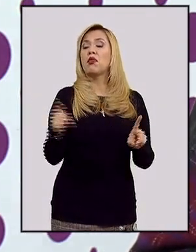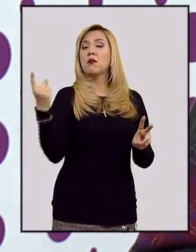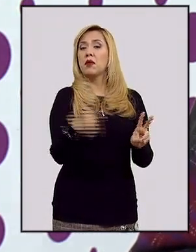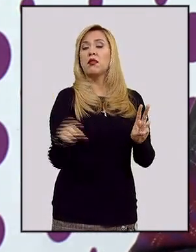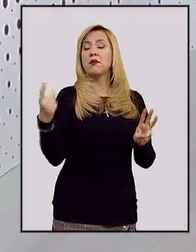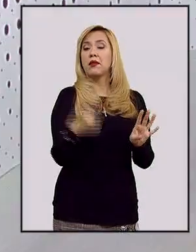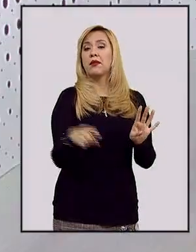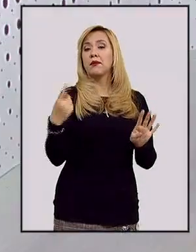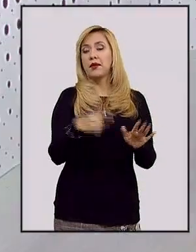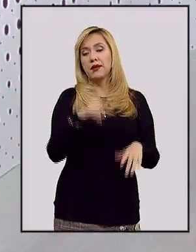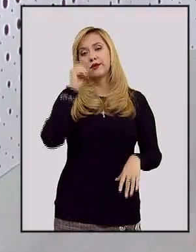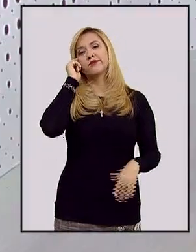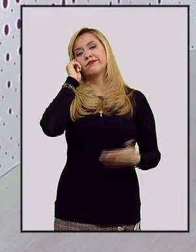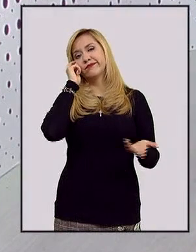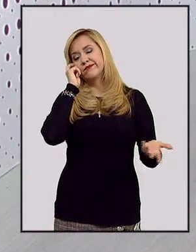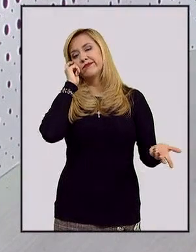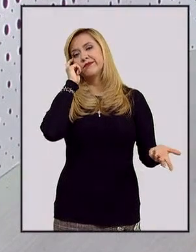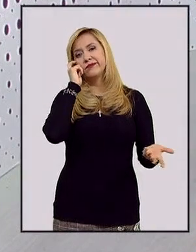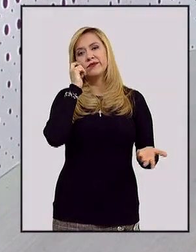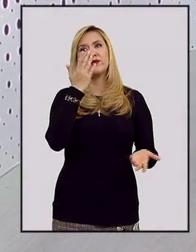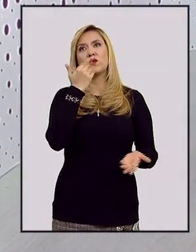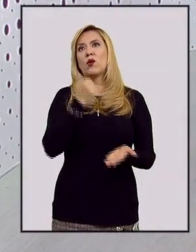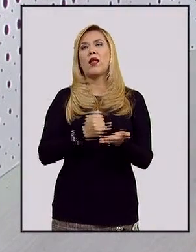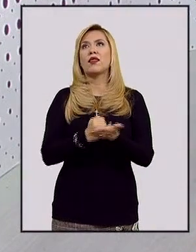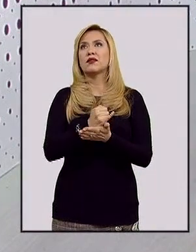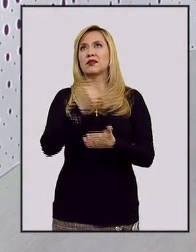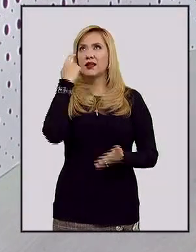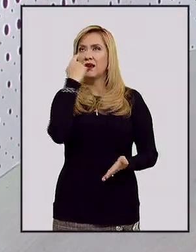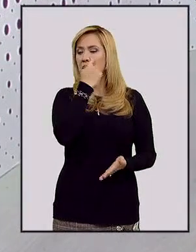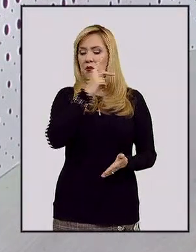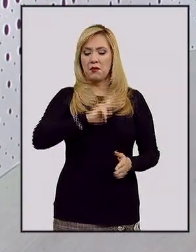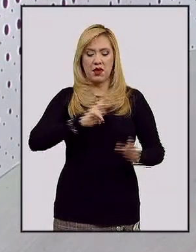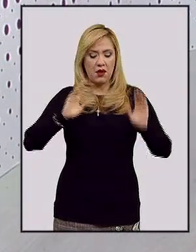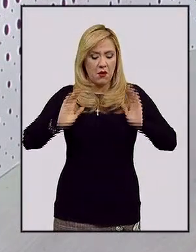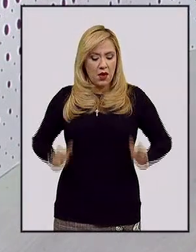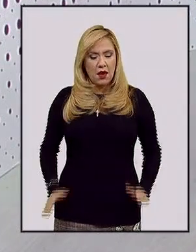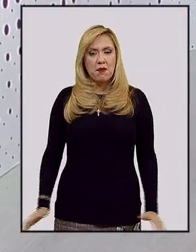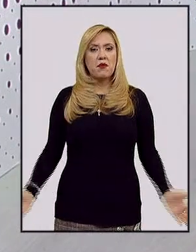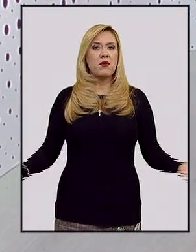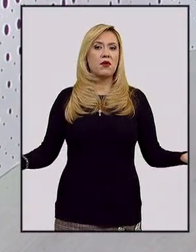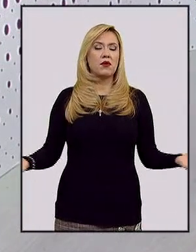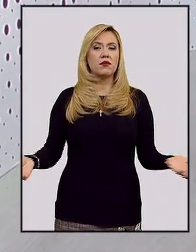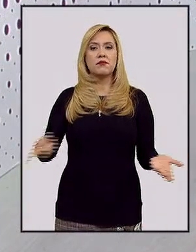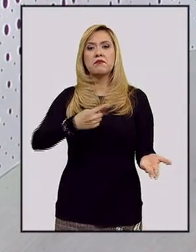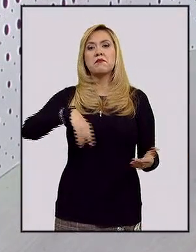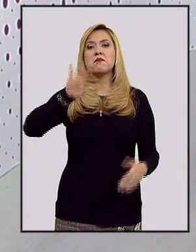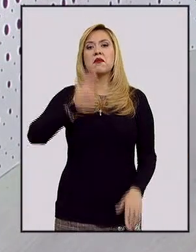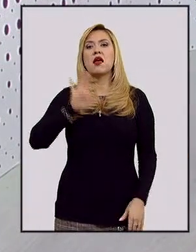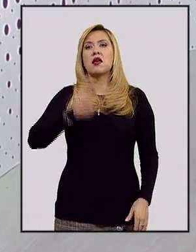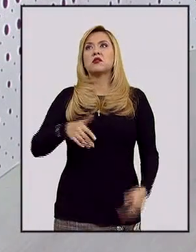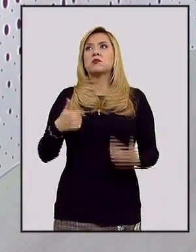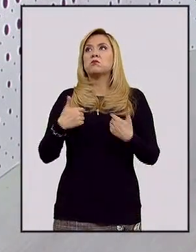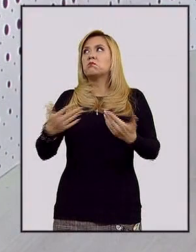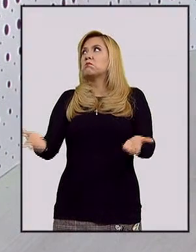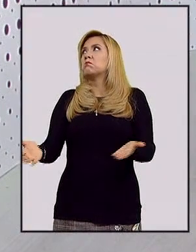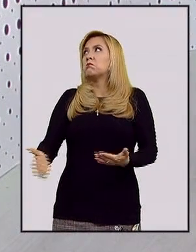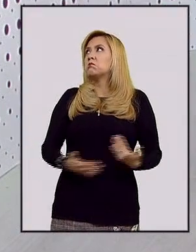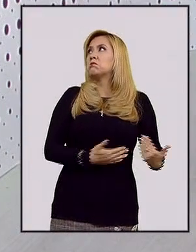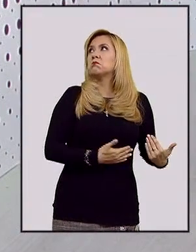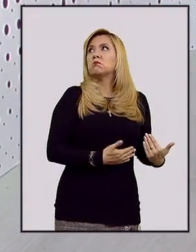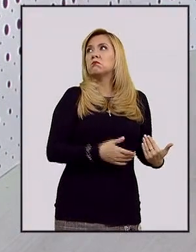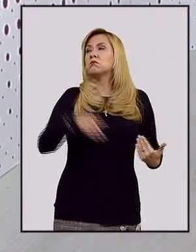tema de la no decisión sobre nuestros propios cuerpos, ¿no? Que sigue siendo terceras personas, el Estado, los